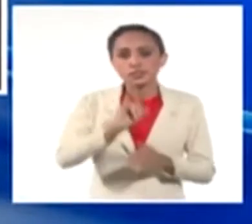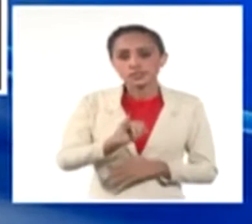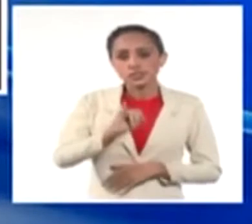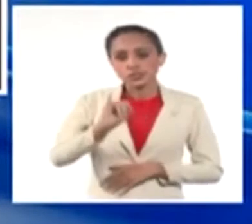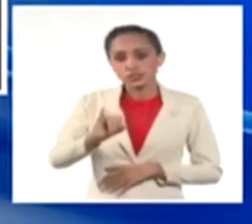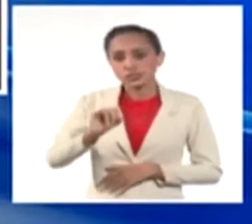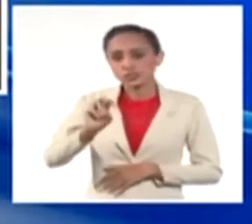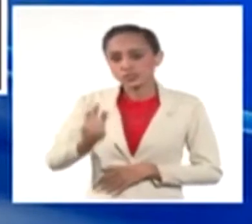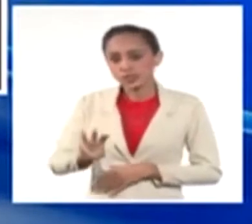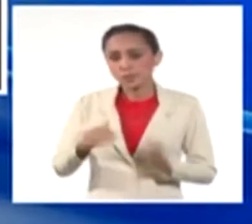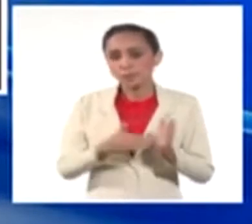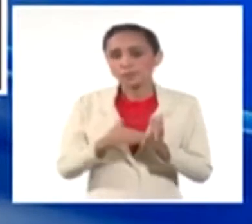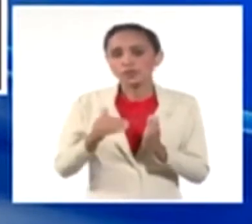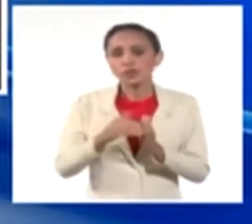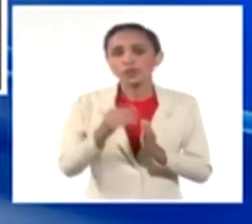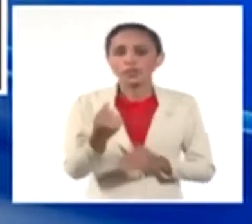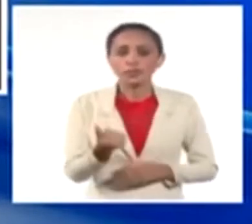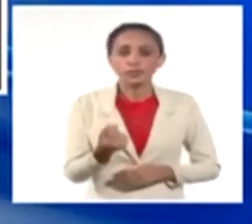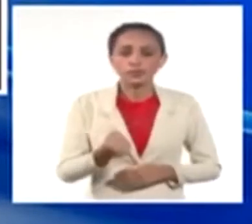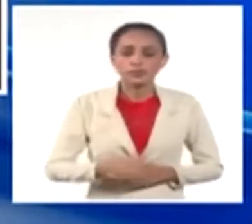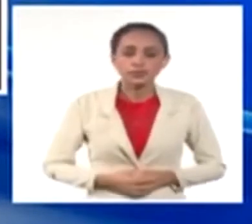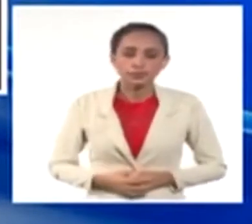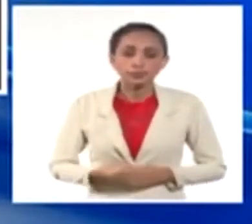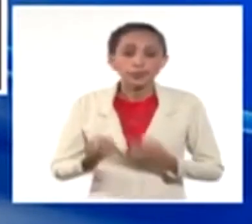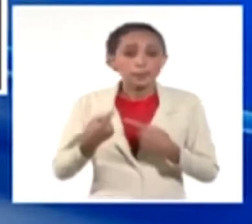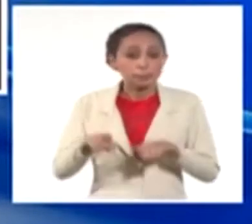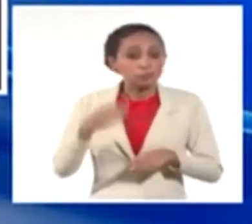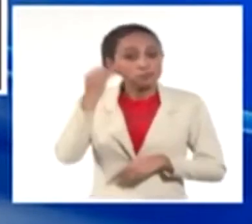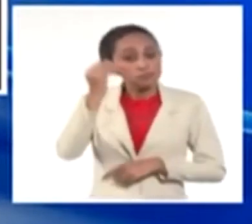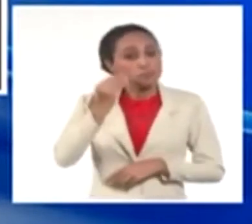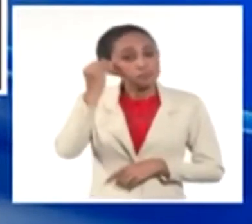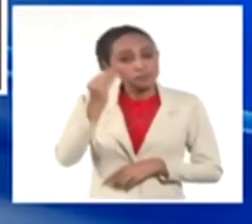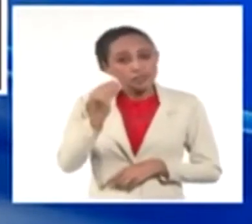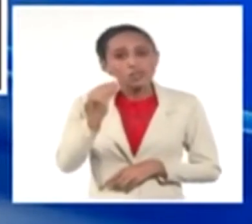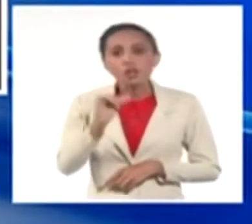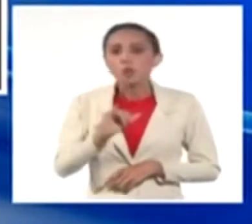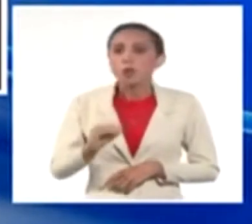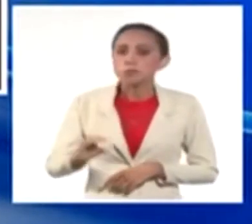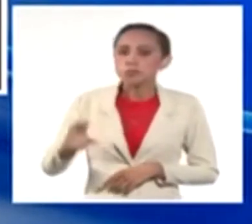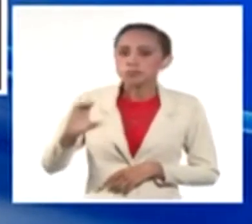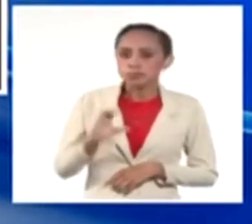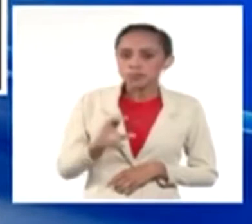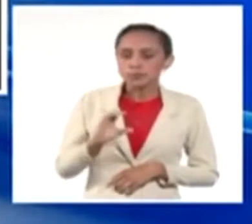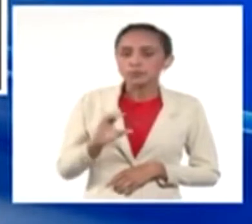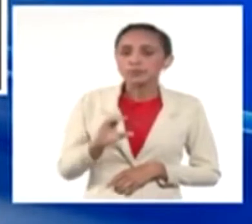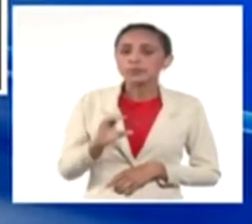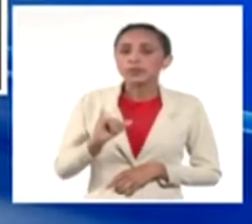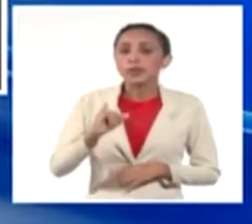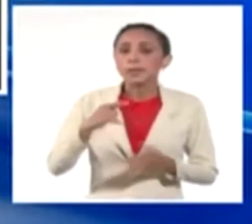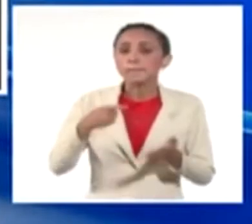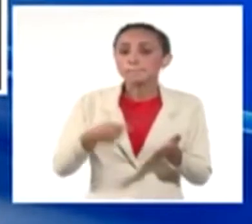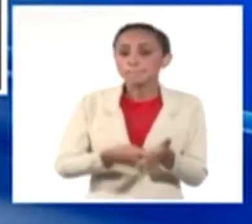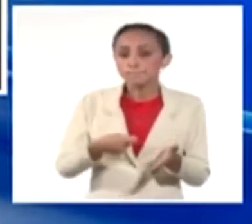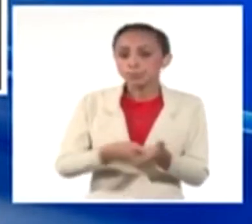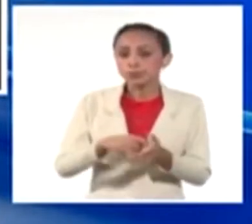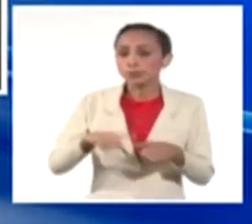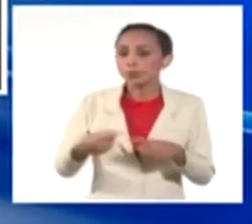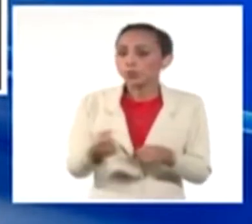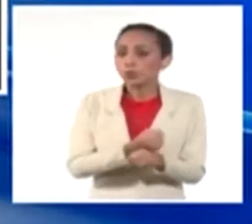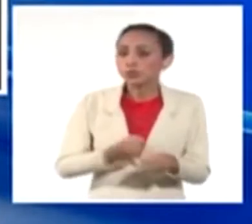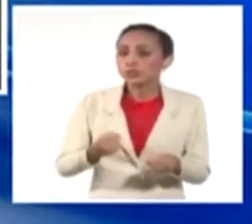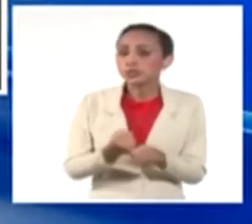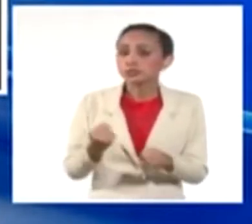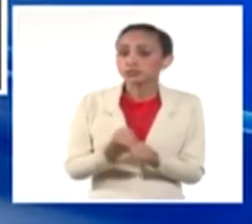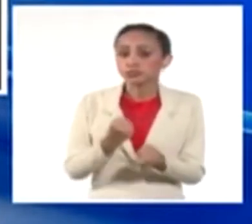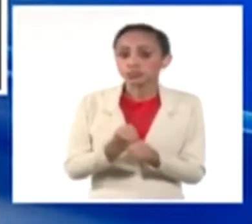67.663 millones de pesos, mientras se prevén crecimientos del impuesto por la utilización de la fuerza de